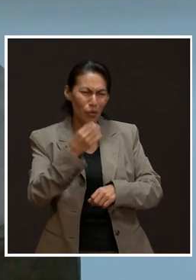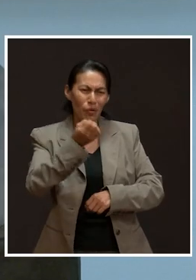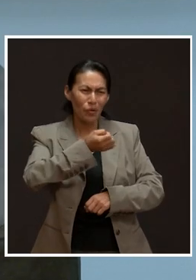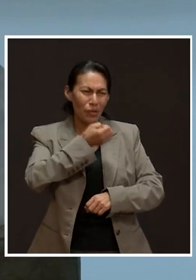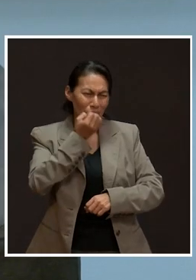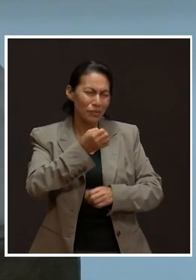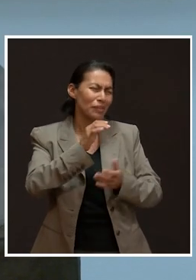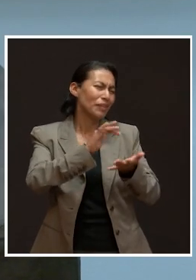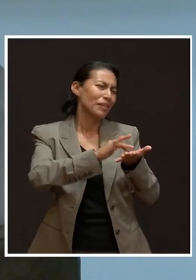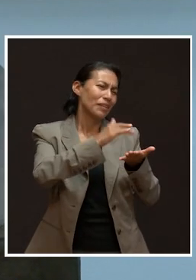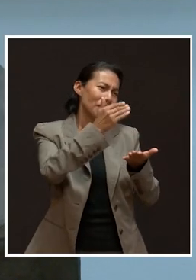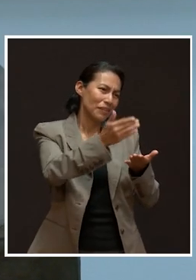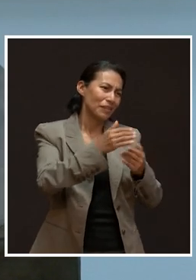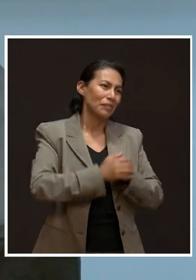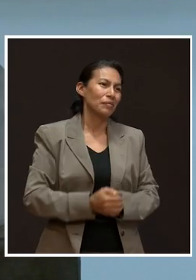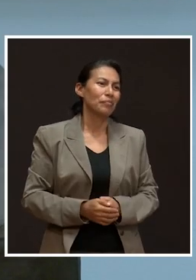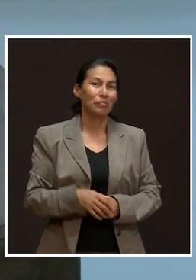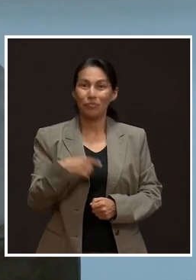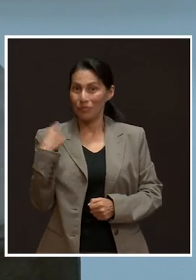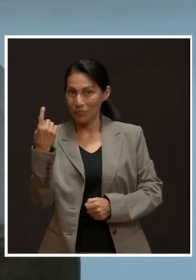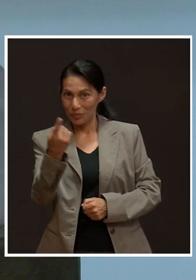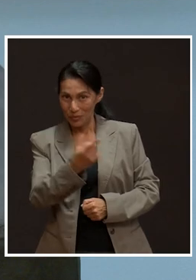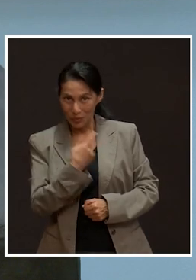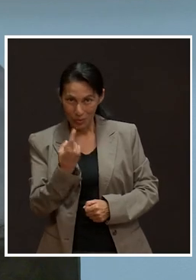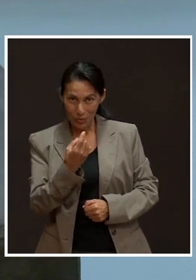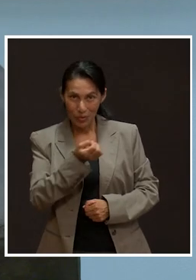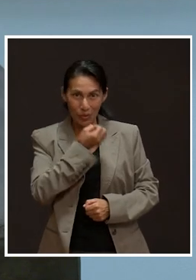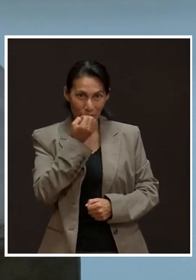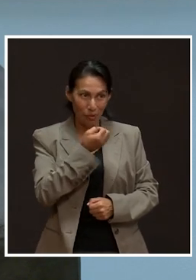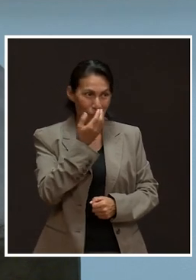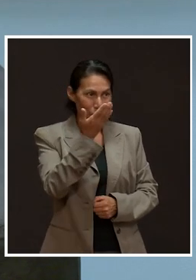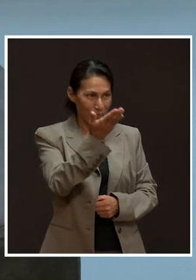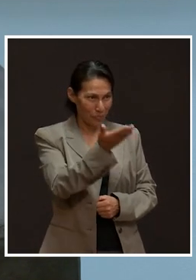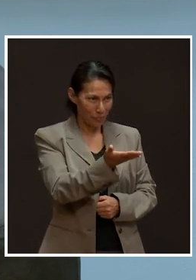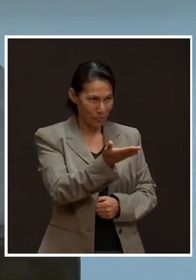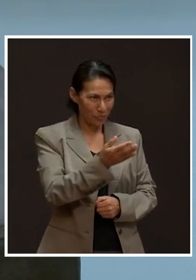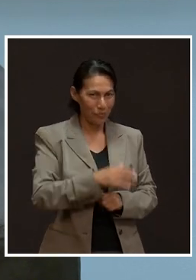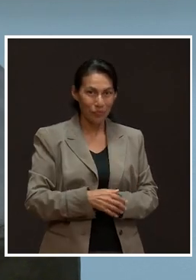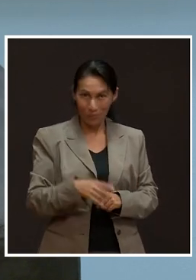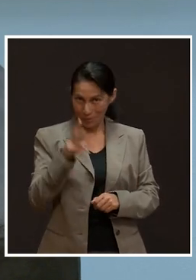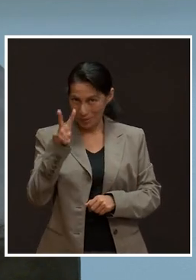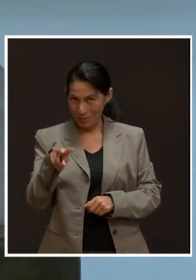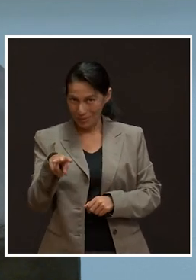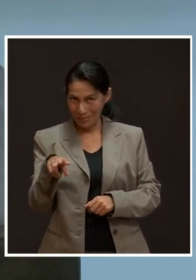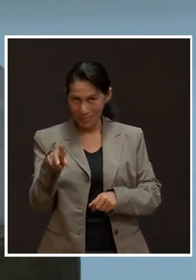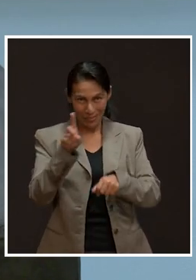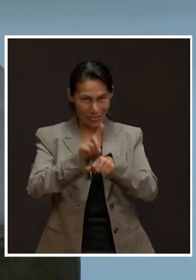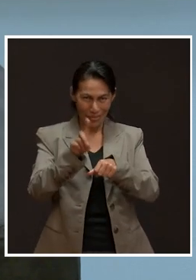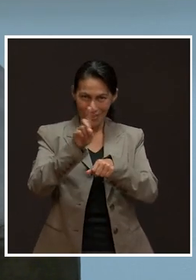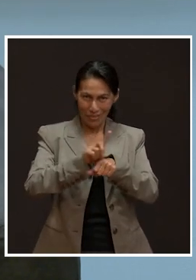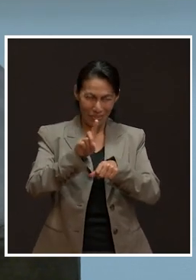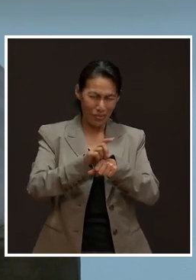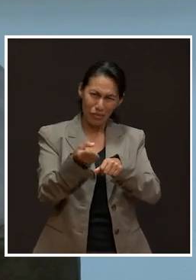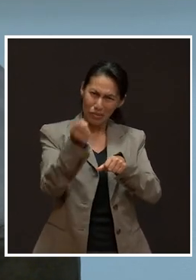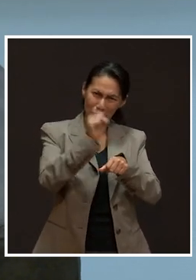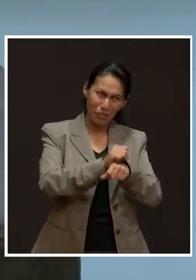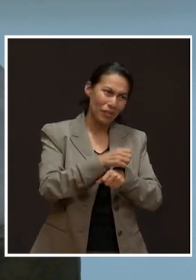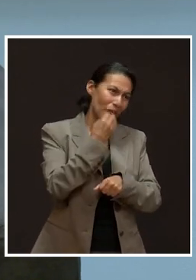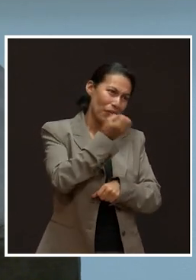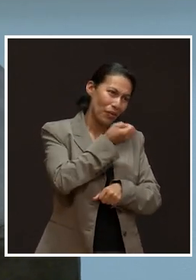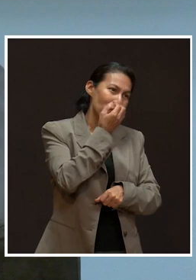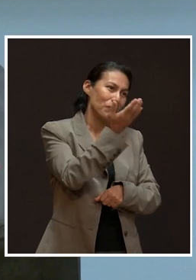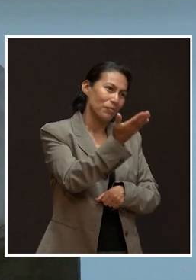Gracias por compartirla. Gracias por tu testimonio. Gracias por tu oración. También estaremos orando por